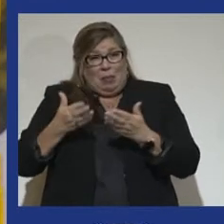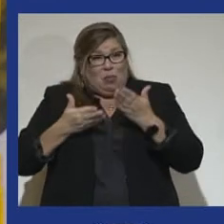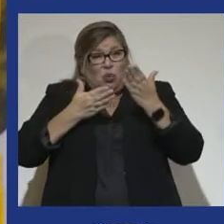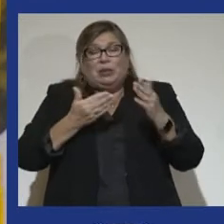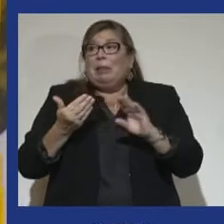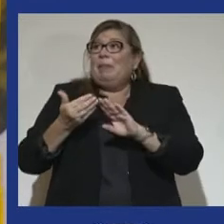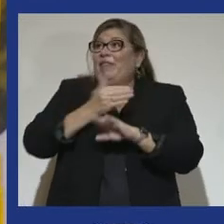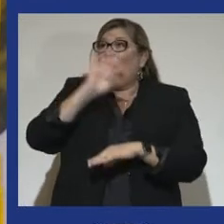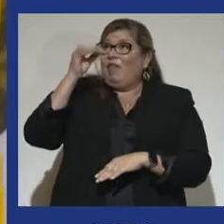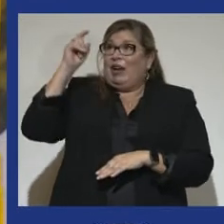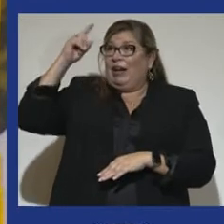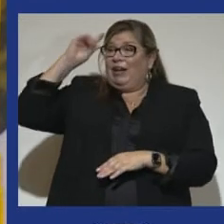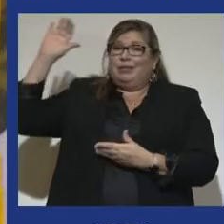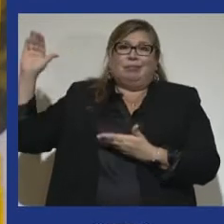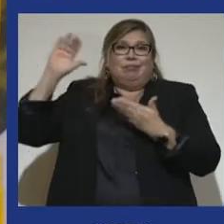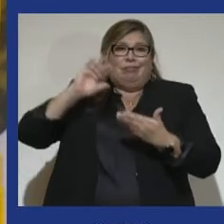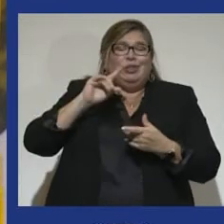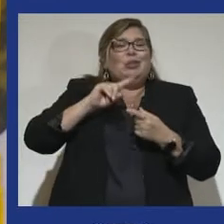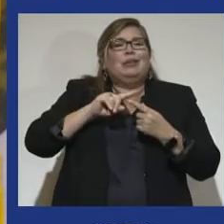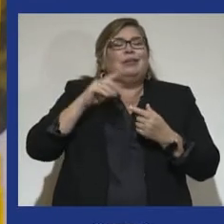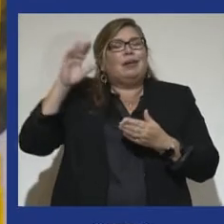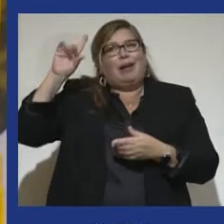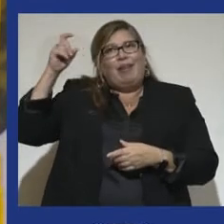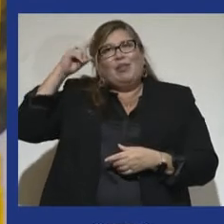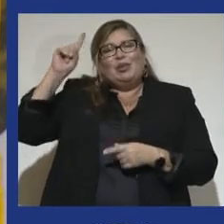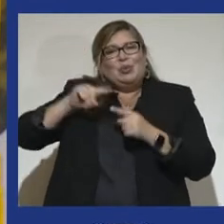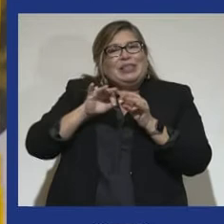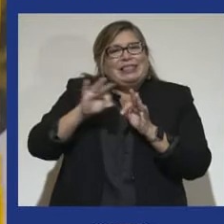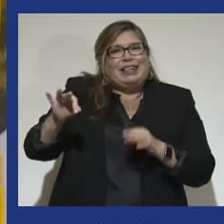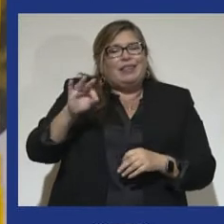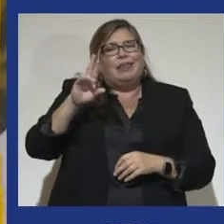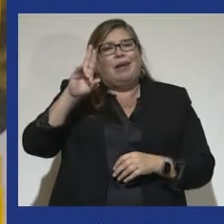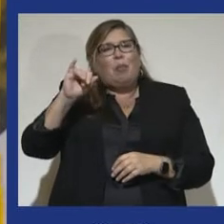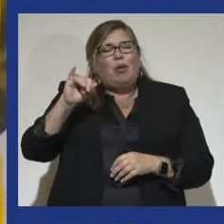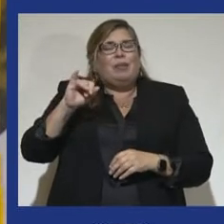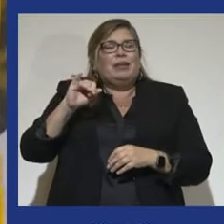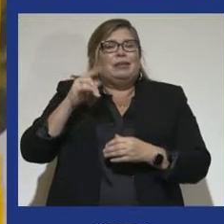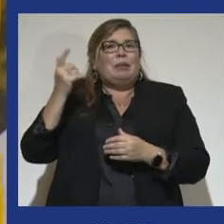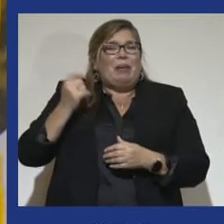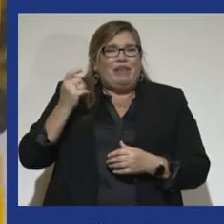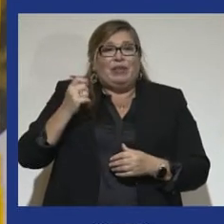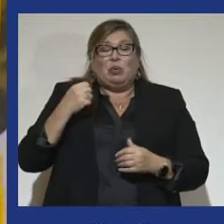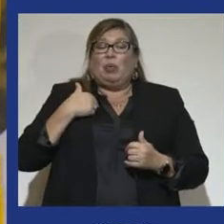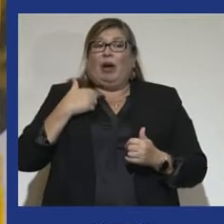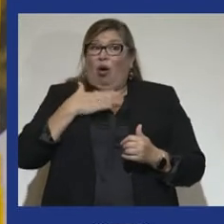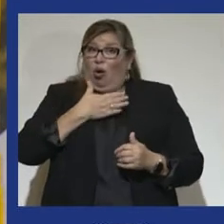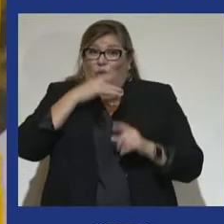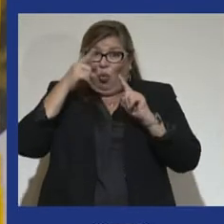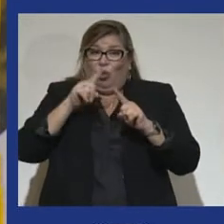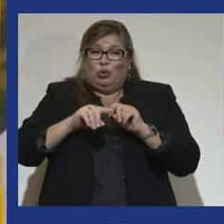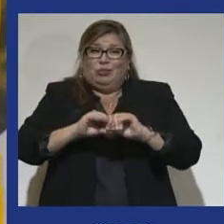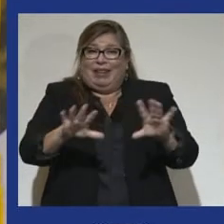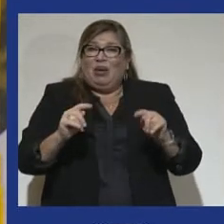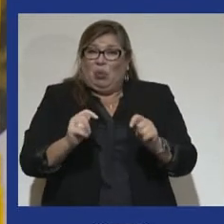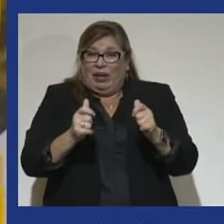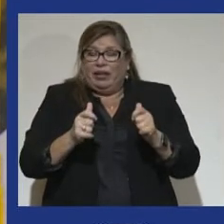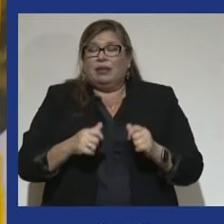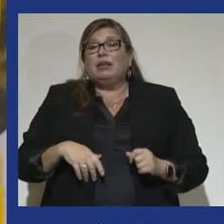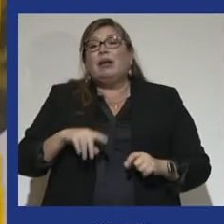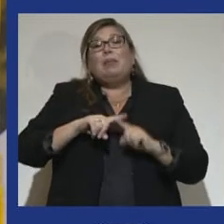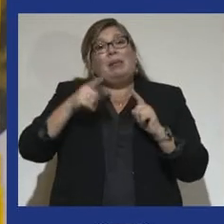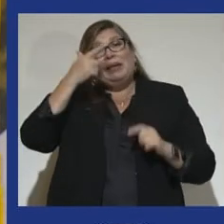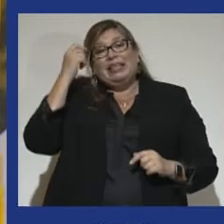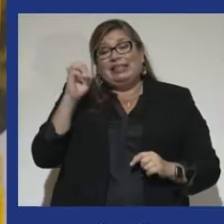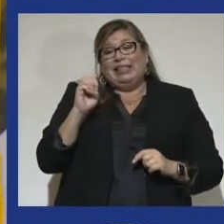el gobierno federal haya actuado para extender esos beneficios el plan era de difundirlo lo más pronto posible y debido a que